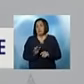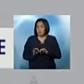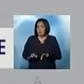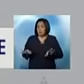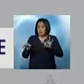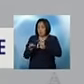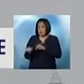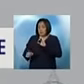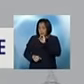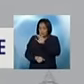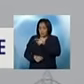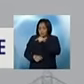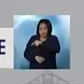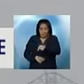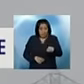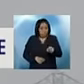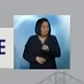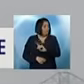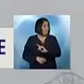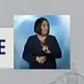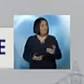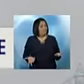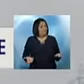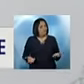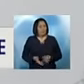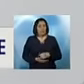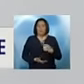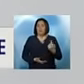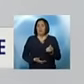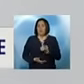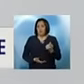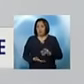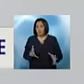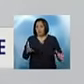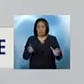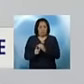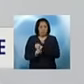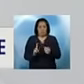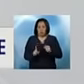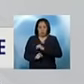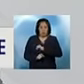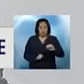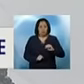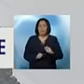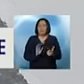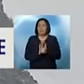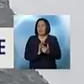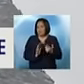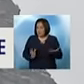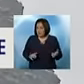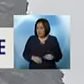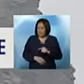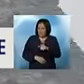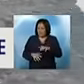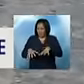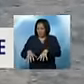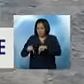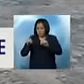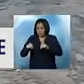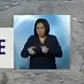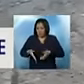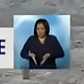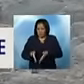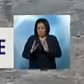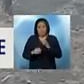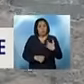que estos hechos no solamente son hechos vandálicos, estos hechos son delitos. Tomar de esta manera una